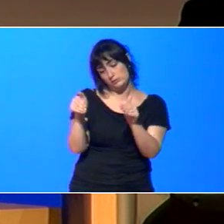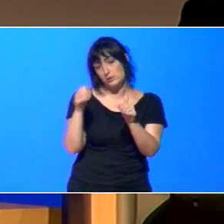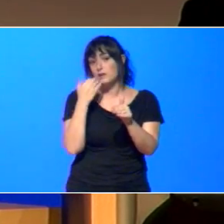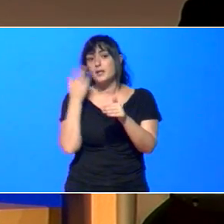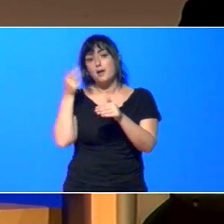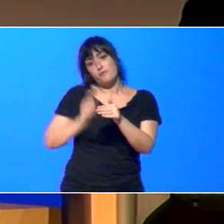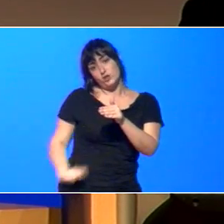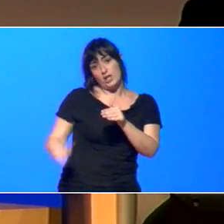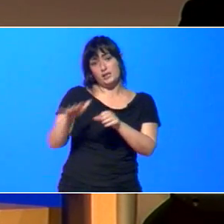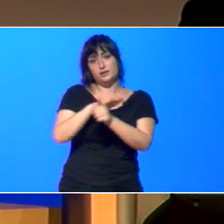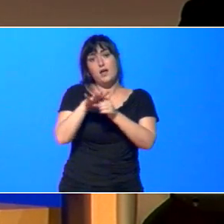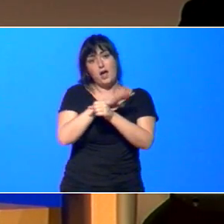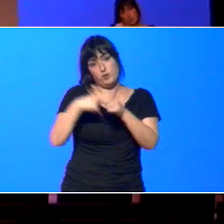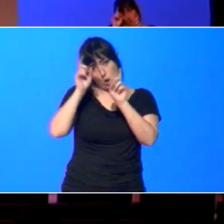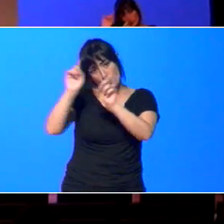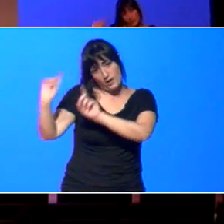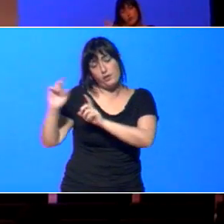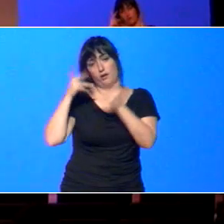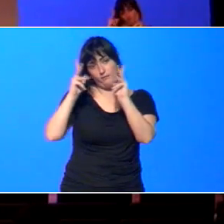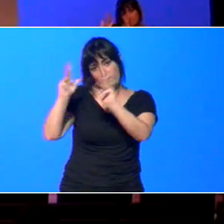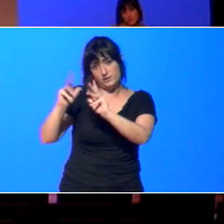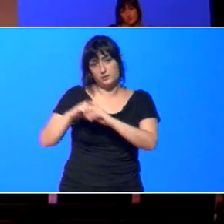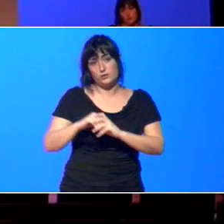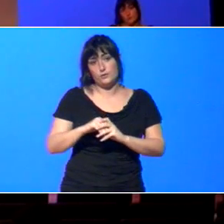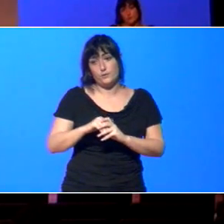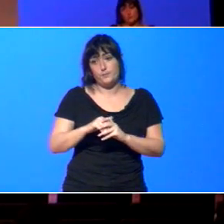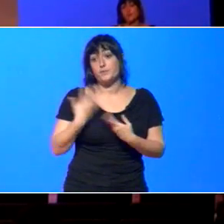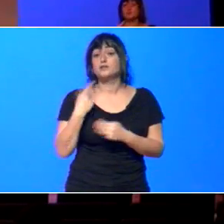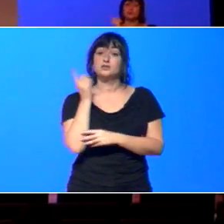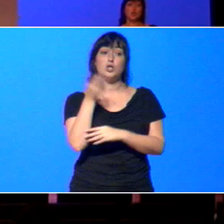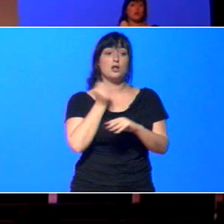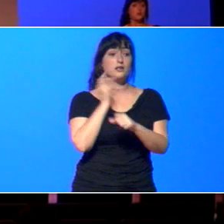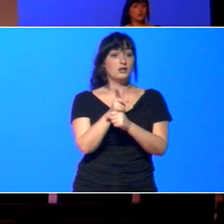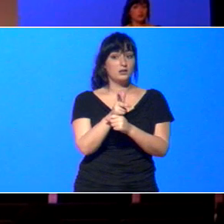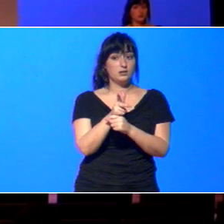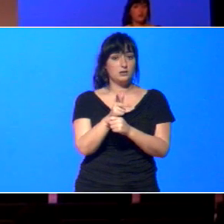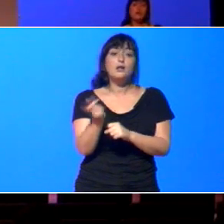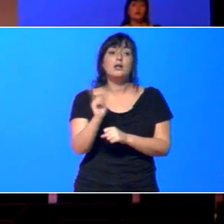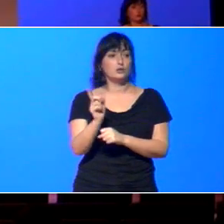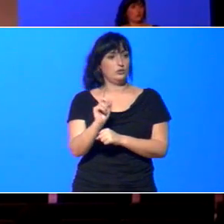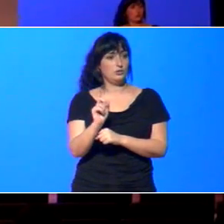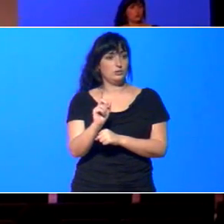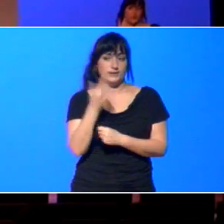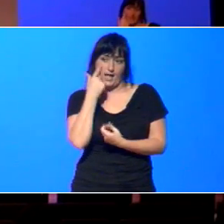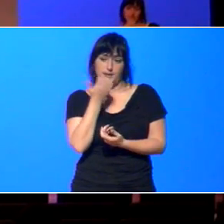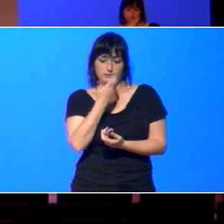orientación, se me ocurre, por ejemplo, etcétera, etcétera. Digamos, no son solo desafíos, son desafíos que tienen, si los queremos